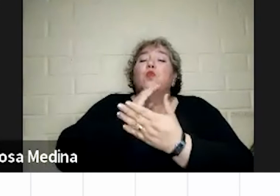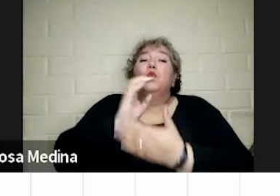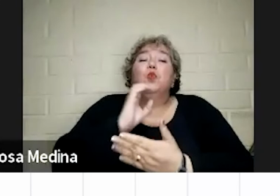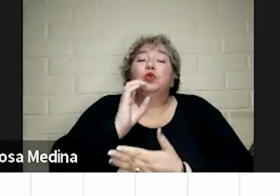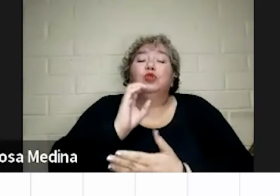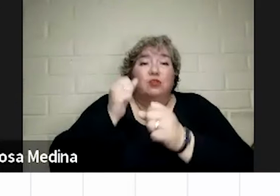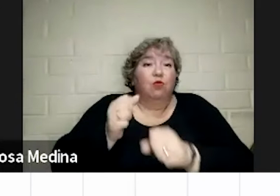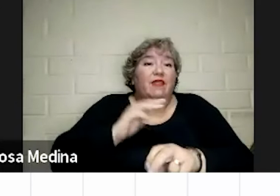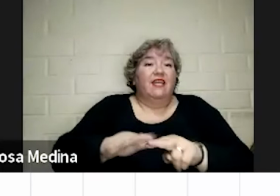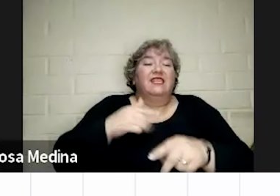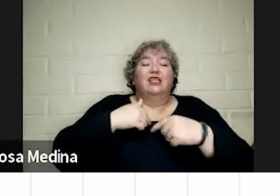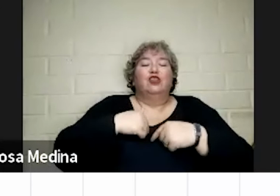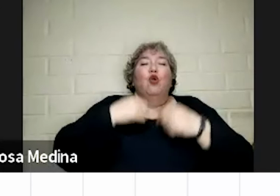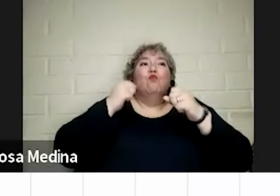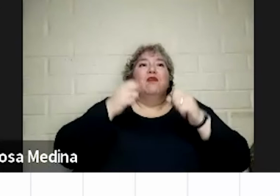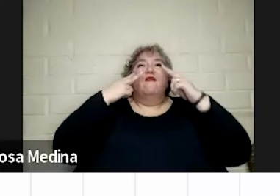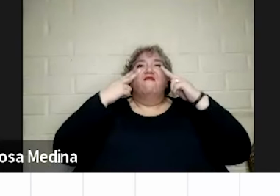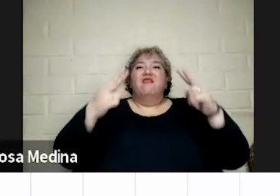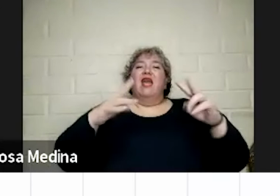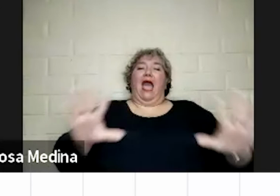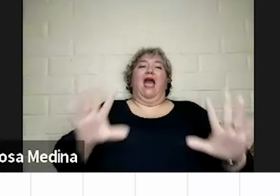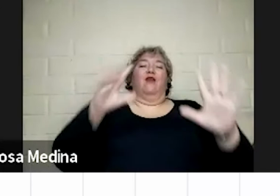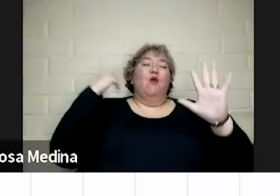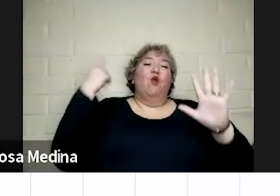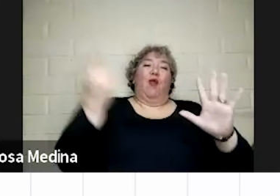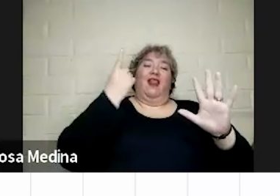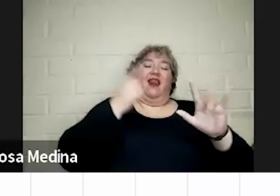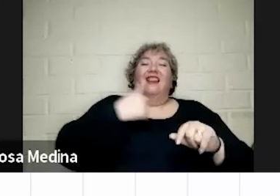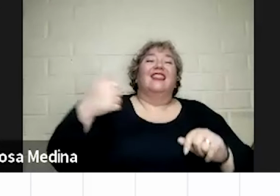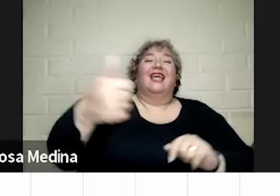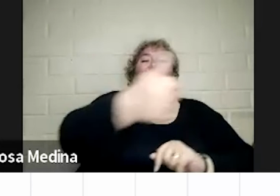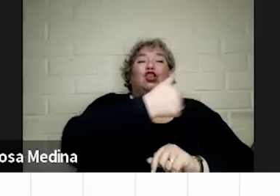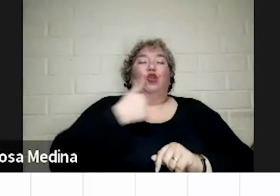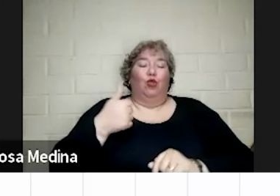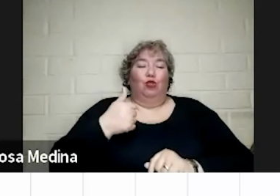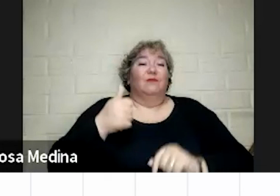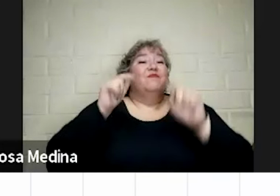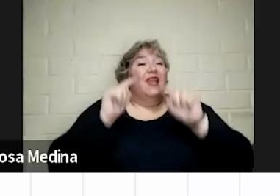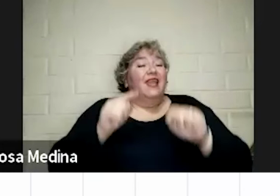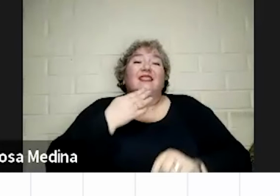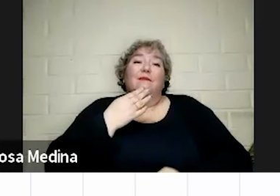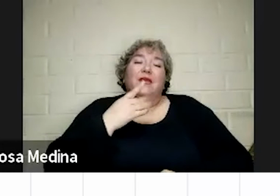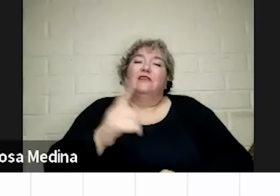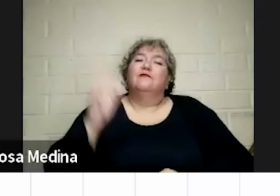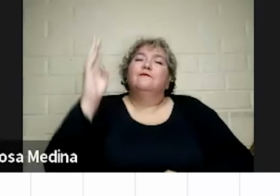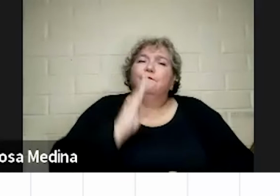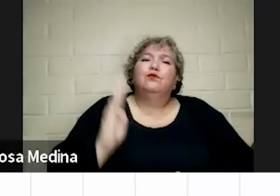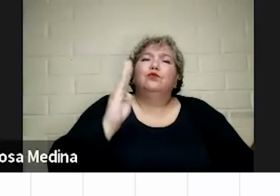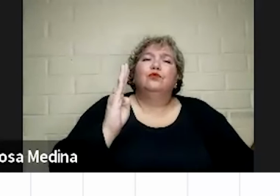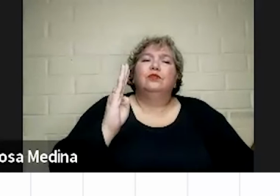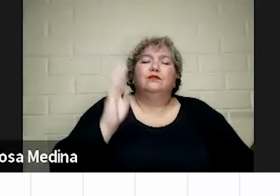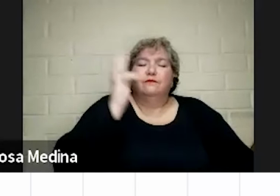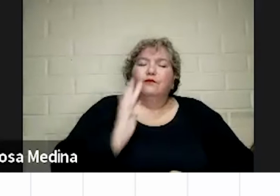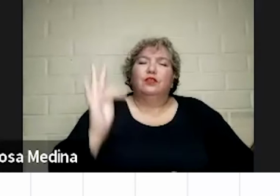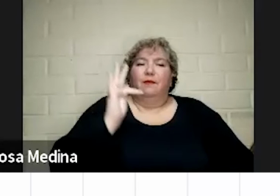un cuadro general del desempeño que van a tener los niños. ¿Ya? Entonces ahí también es fundamental poder tener acceso